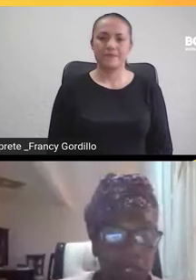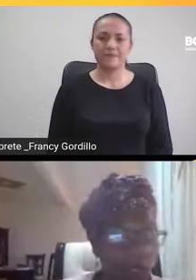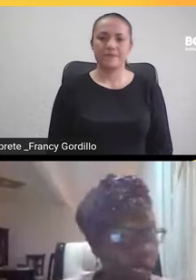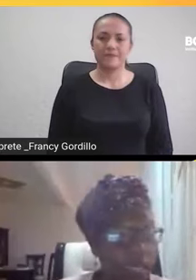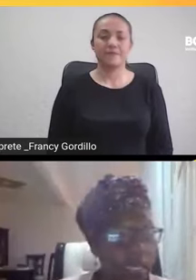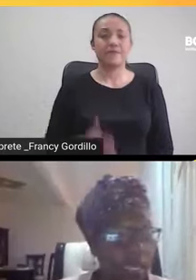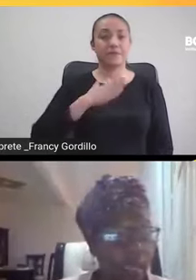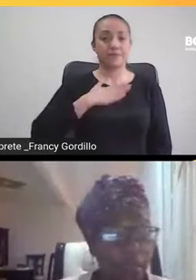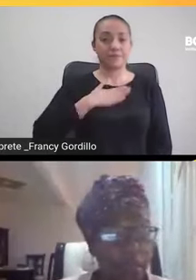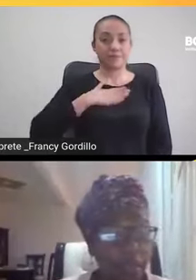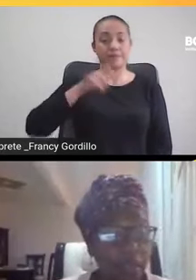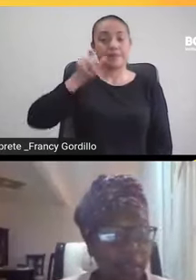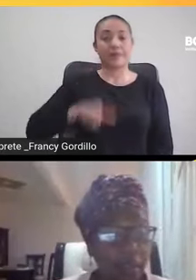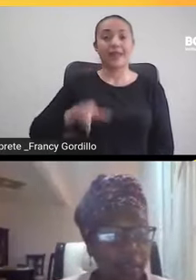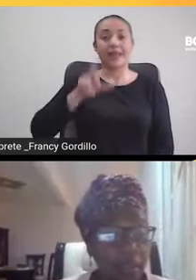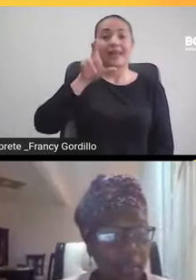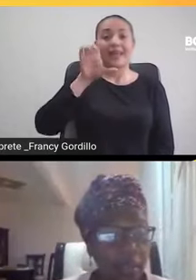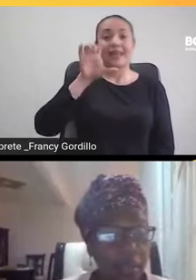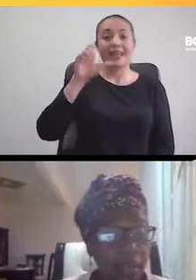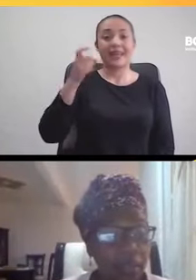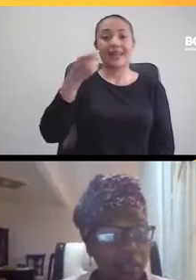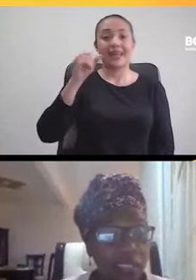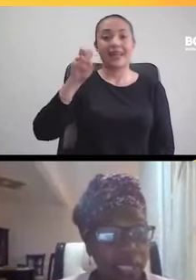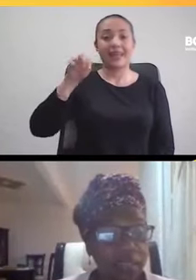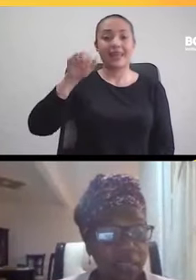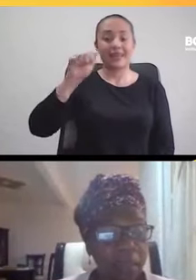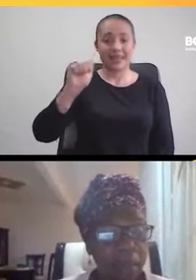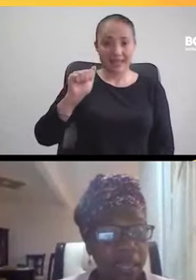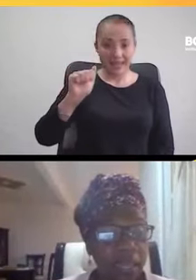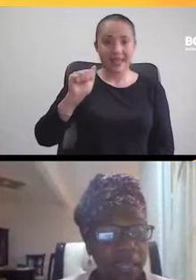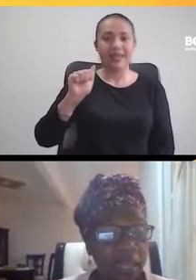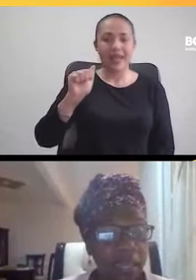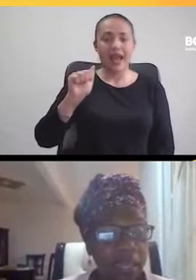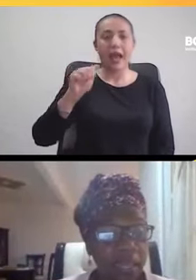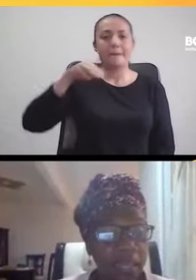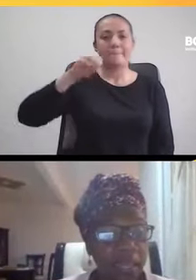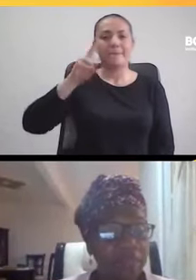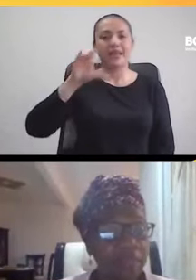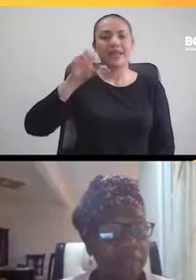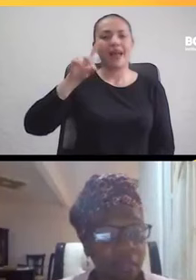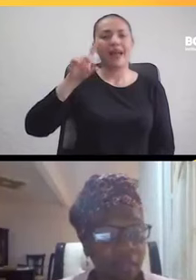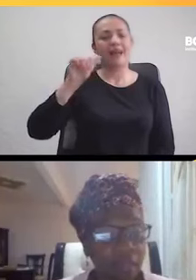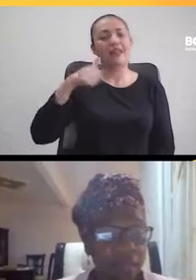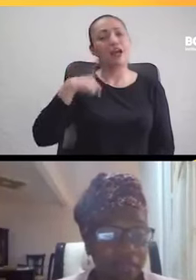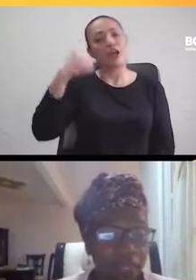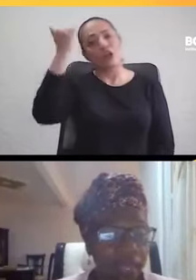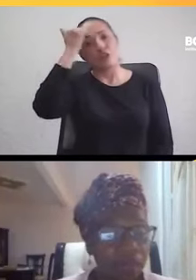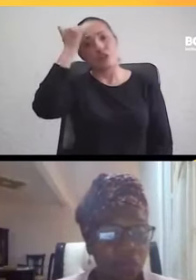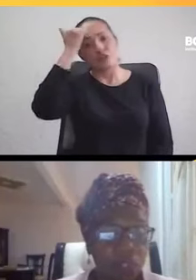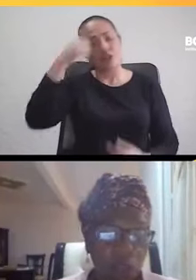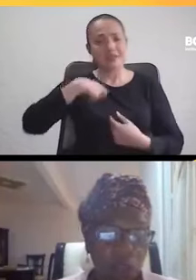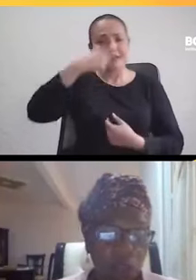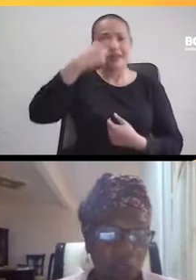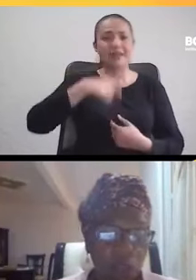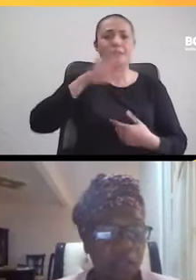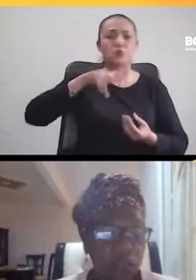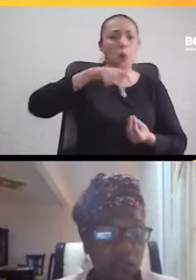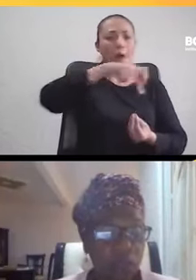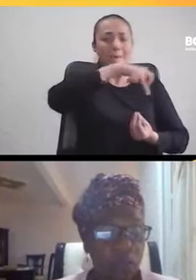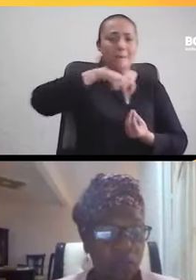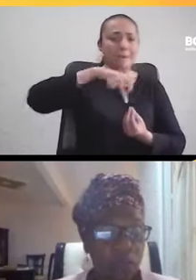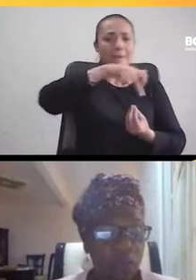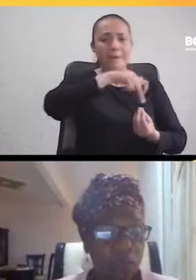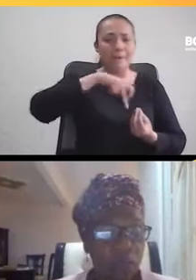Soy Regina Miranda Reyes, docente palenquera, de nacer mucho más cuando